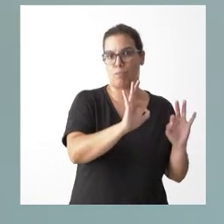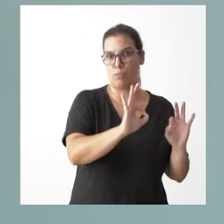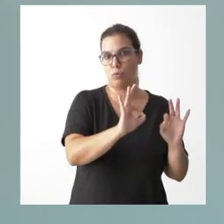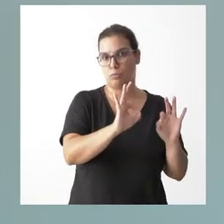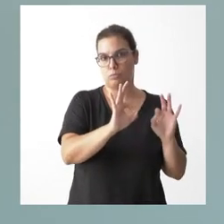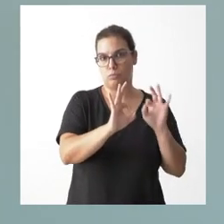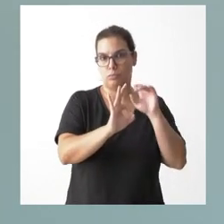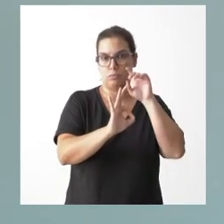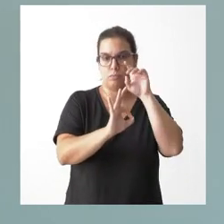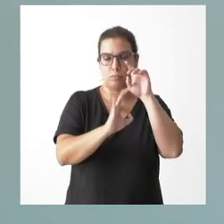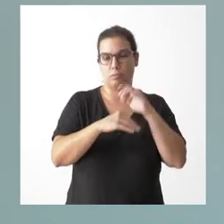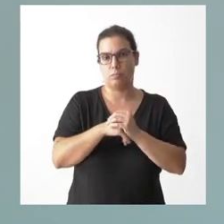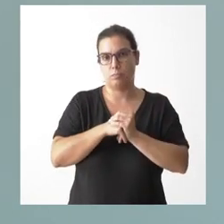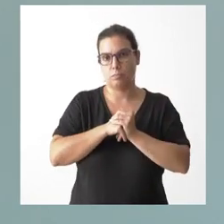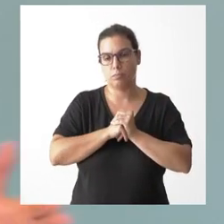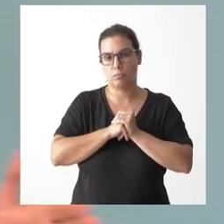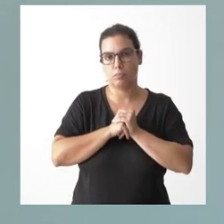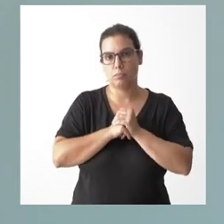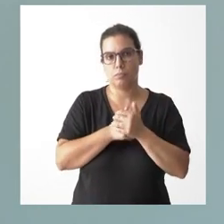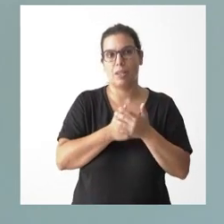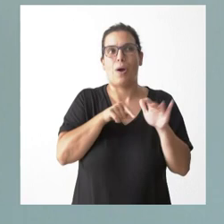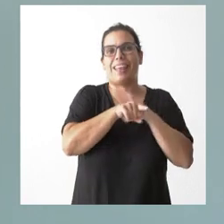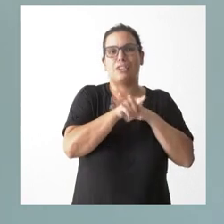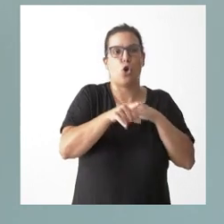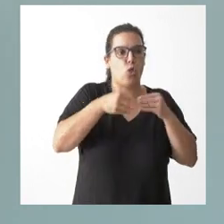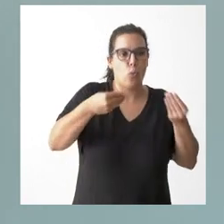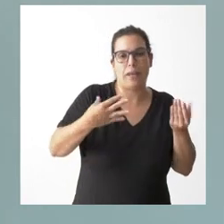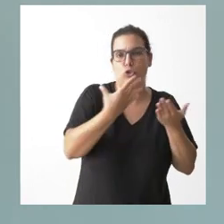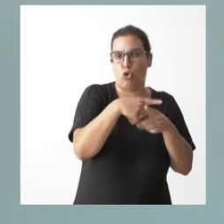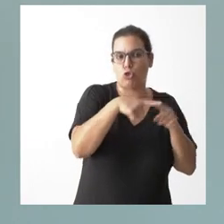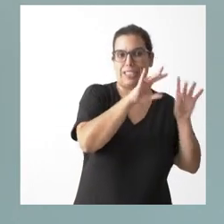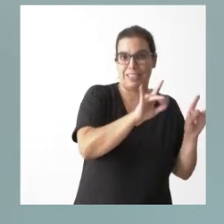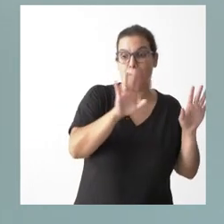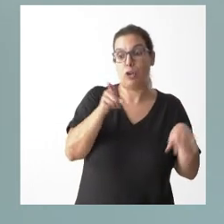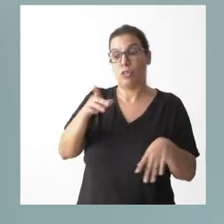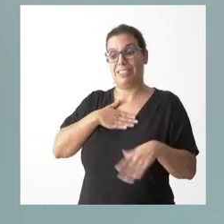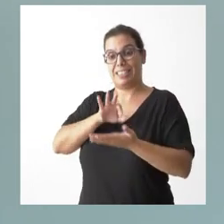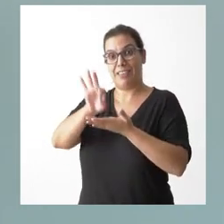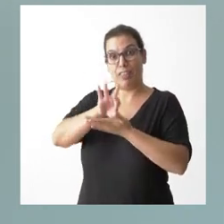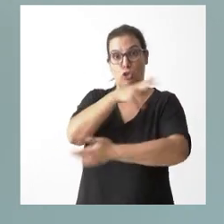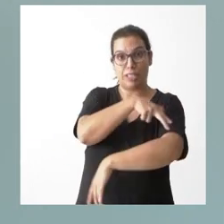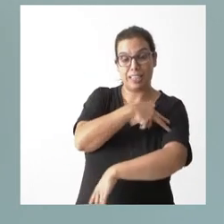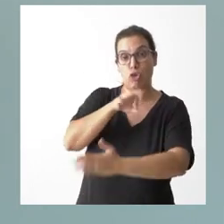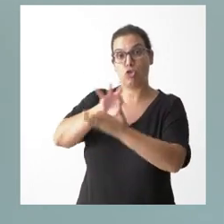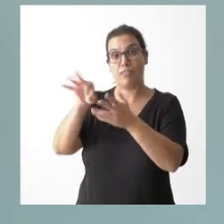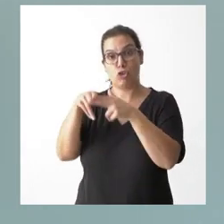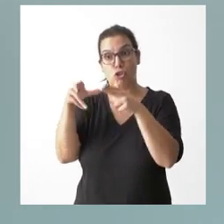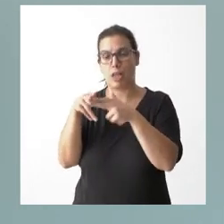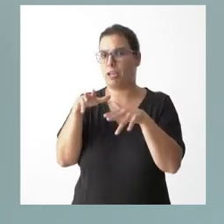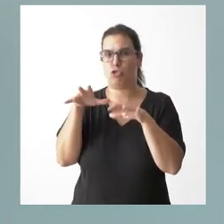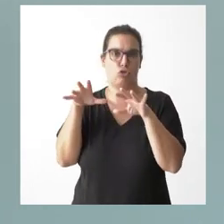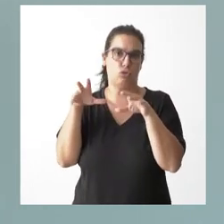digamos, en los servicios burocráticos de la Administración y no tanto en el servicio sanitario o en los